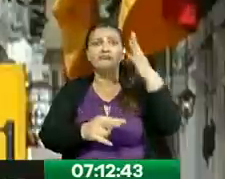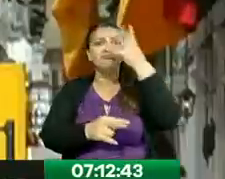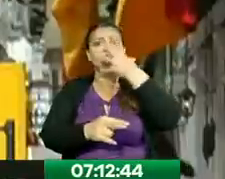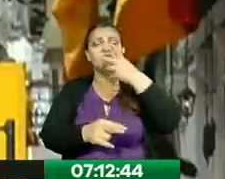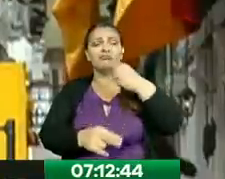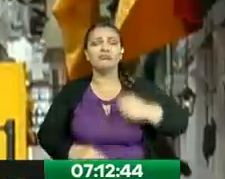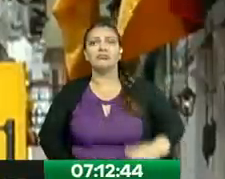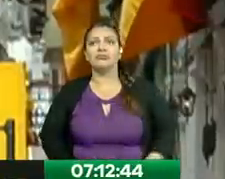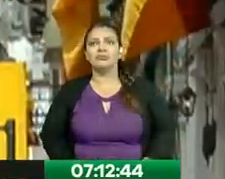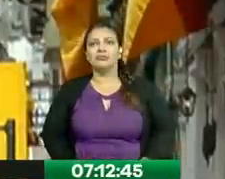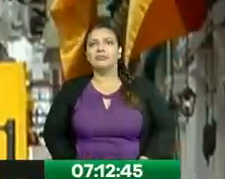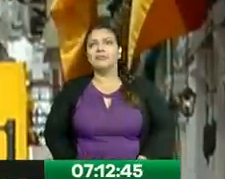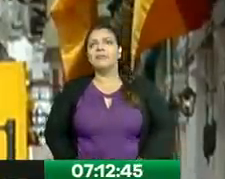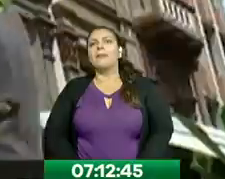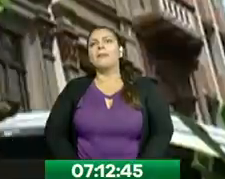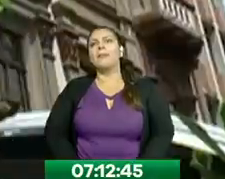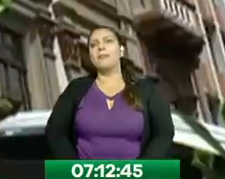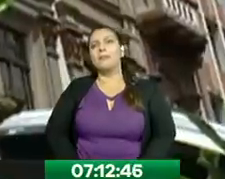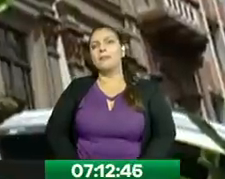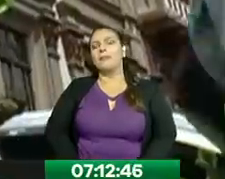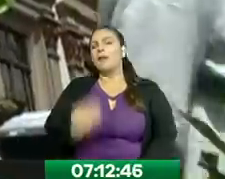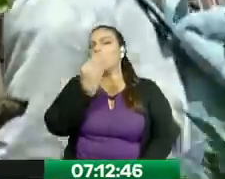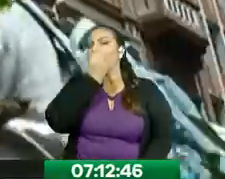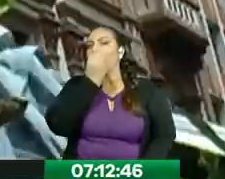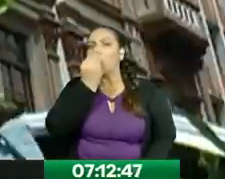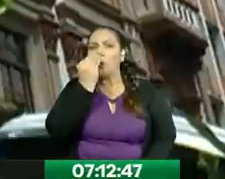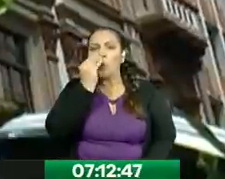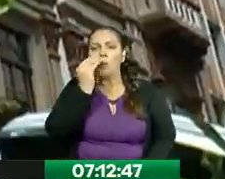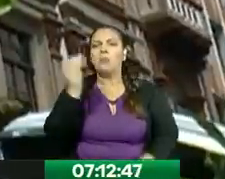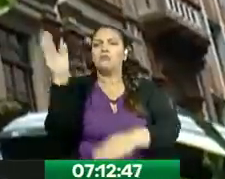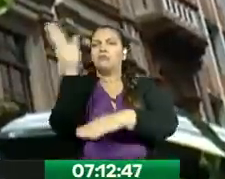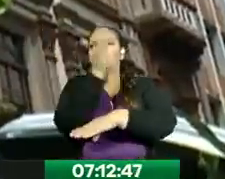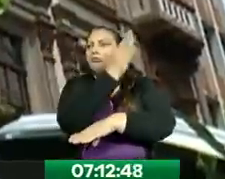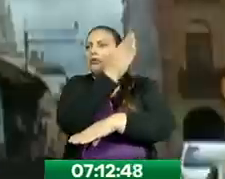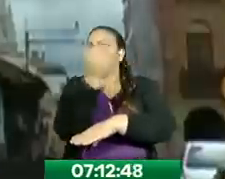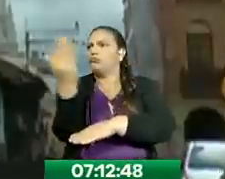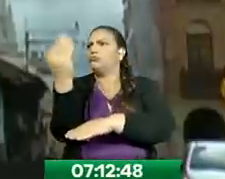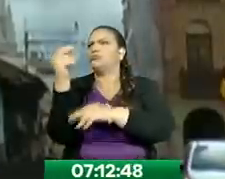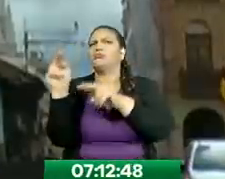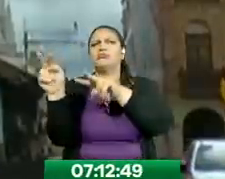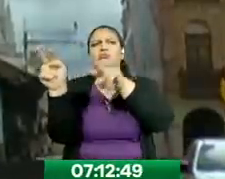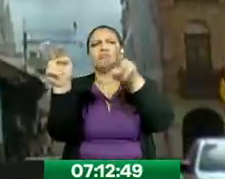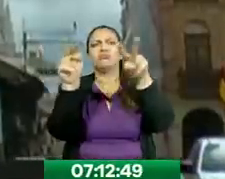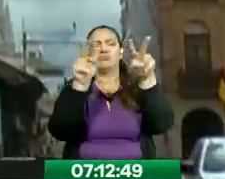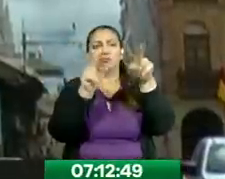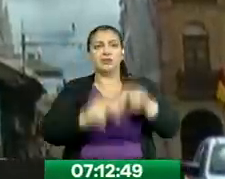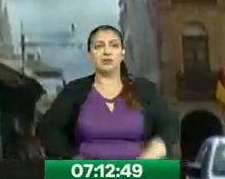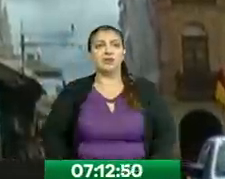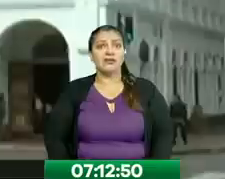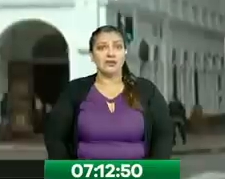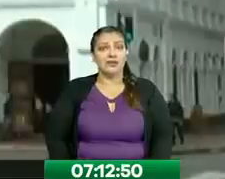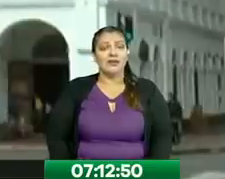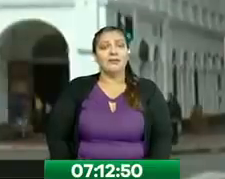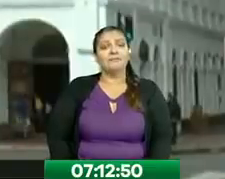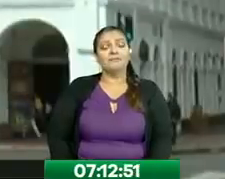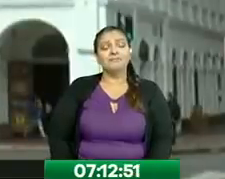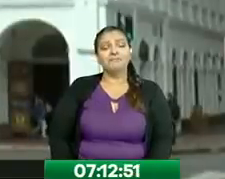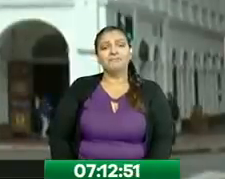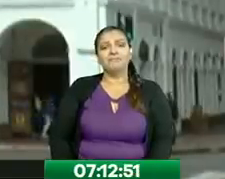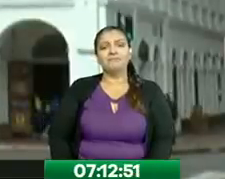con flores y banderas de latinas de licuadora que el código esta fecha abrir es de túnez estado en la parte religiosa